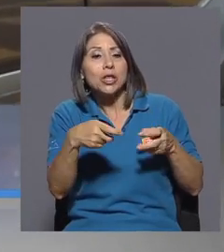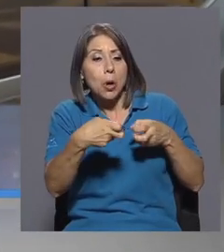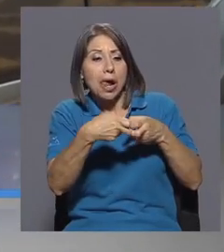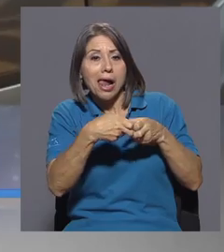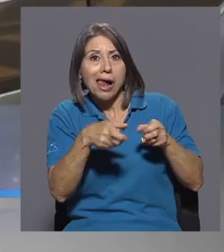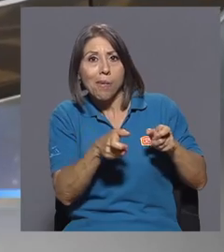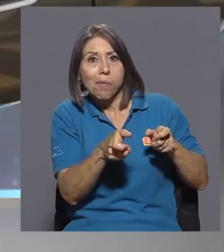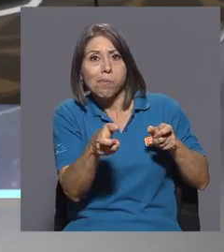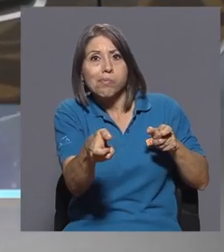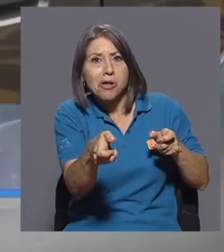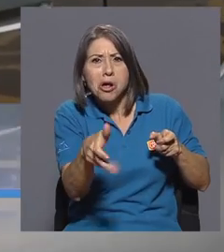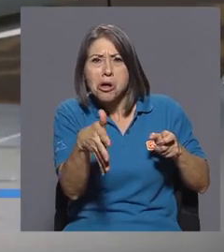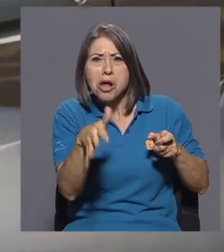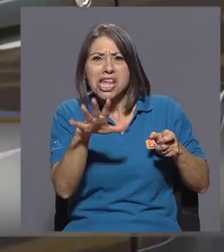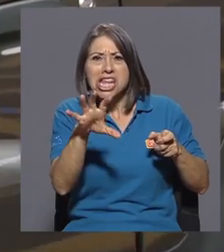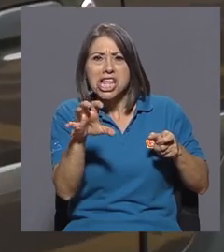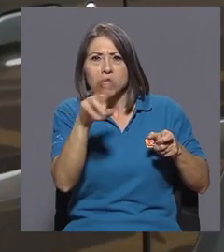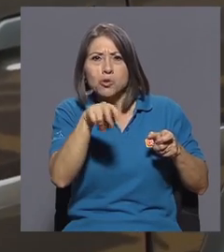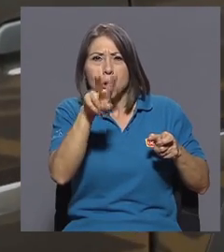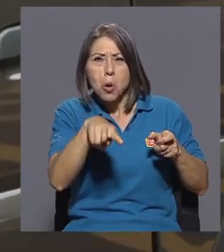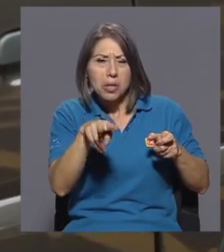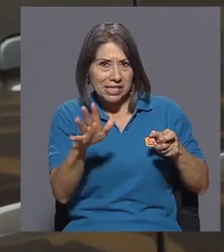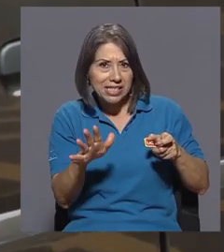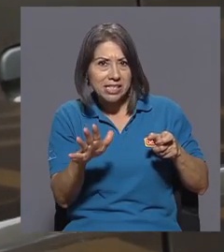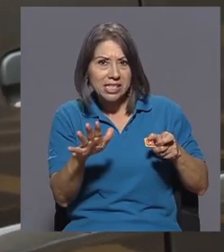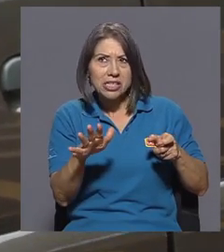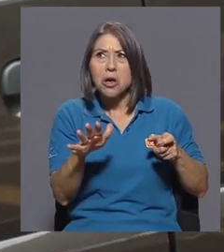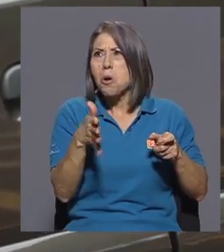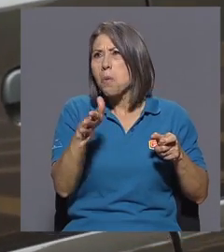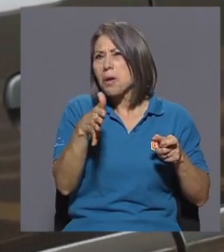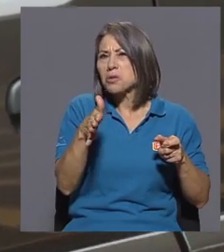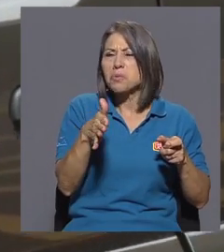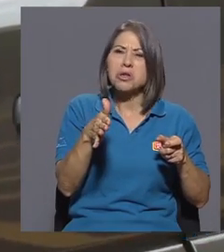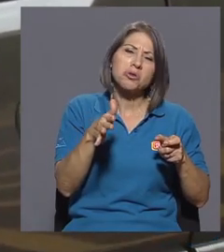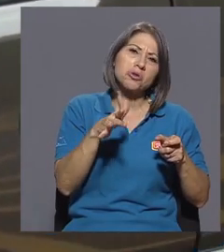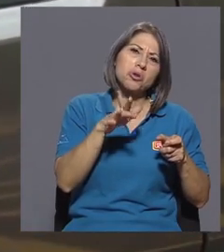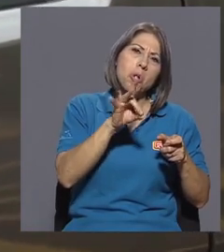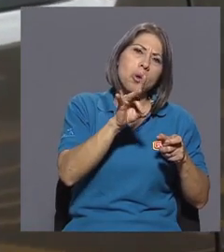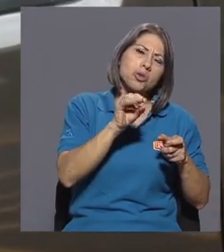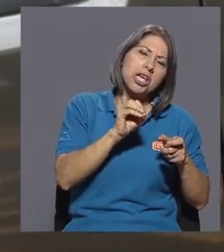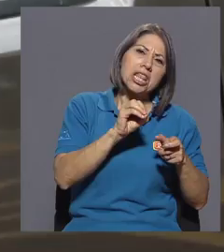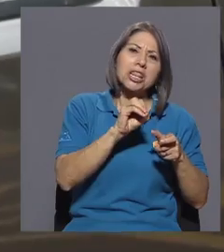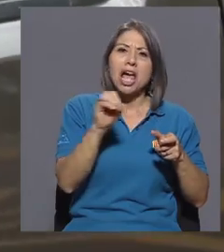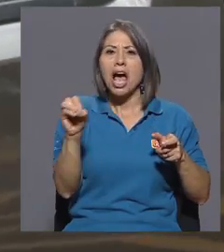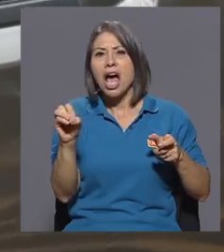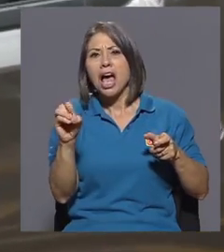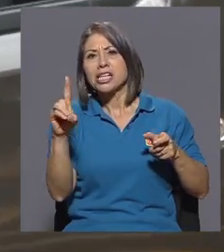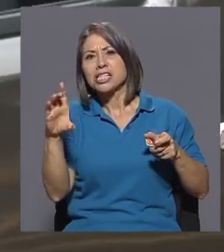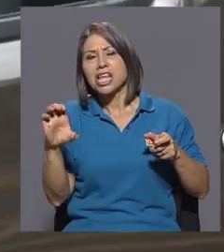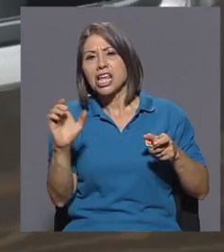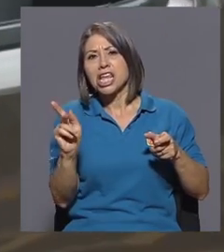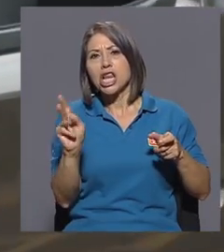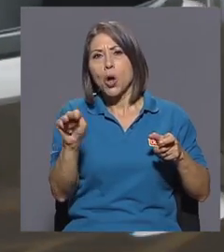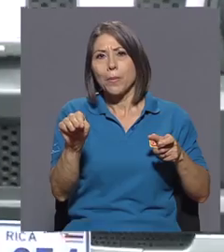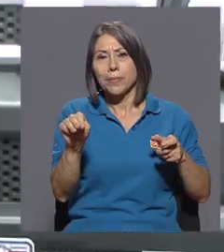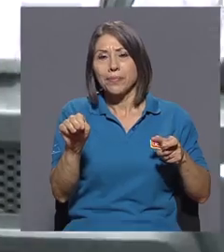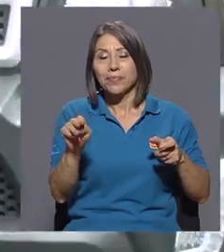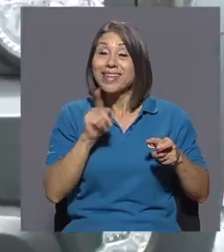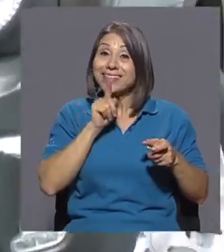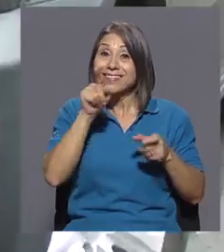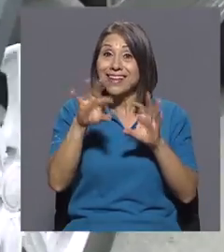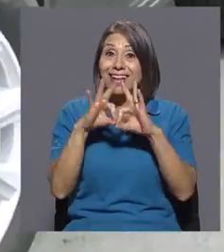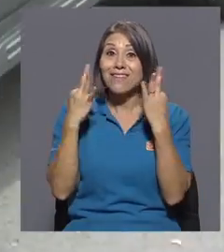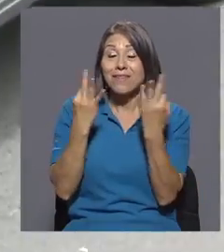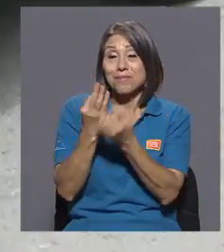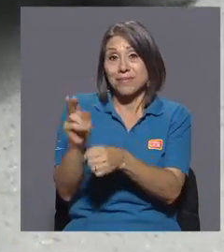entre básicamente 100, ciento y pico, o entre 80 y ciento y pico kilómetros. En realidad la familia lo usa